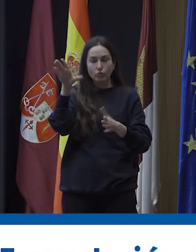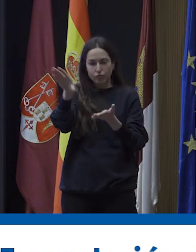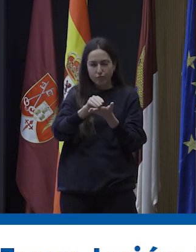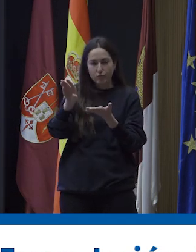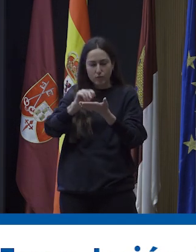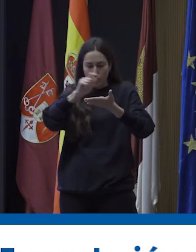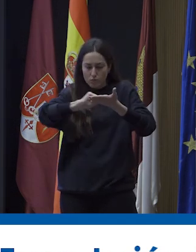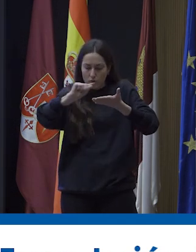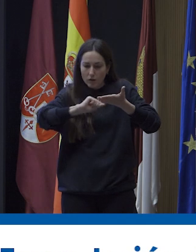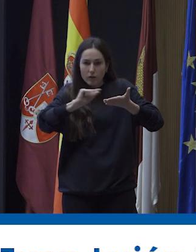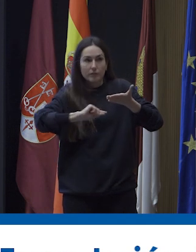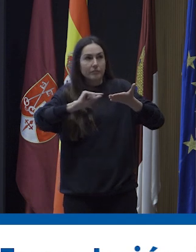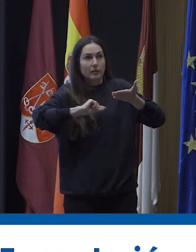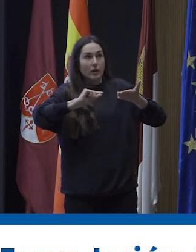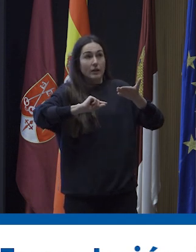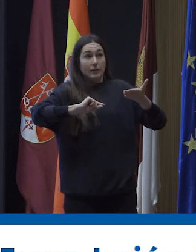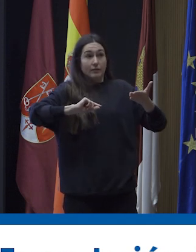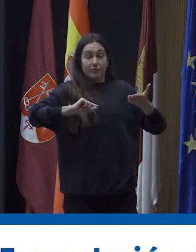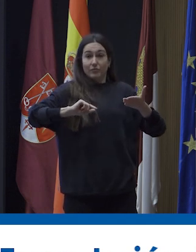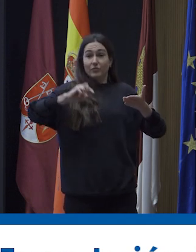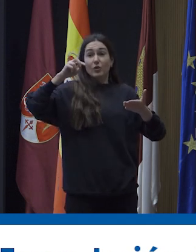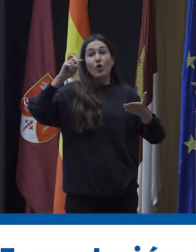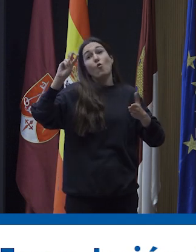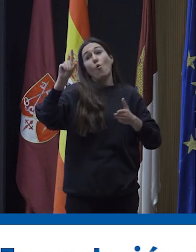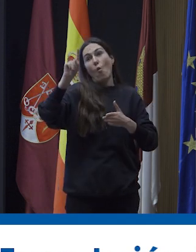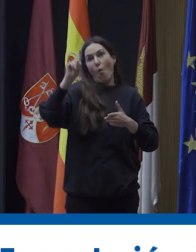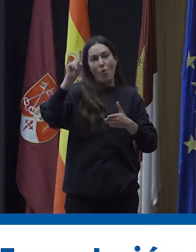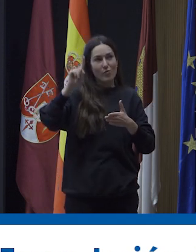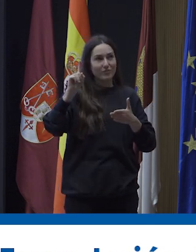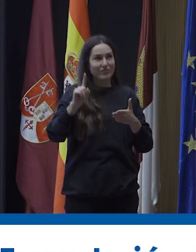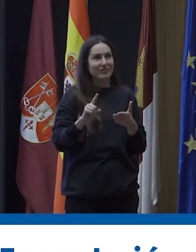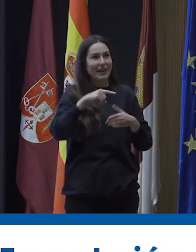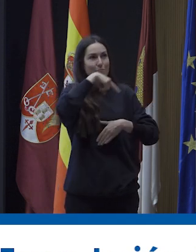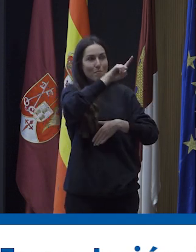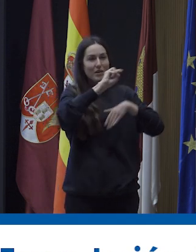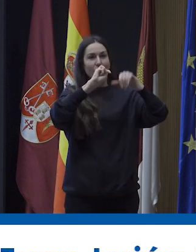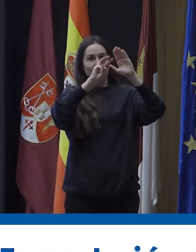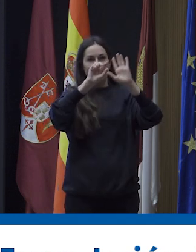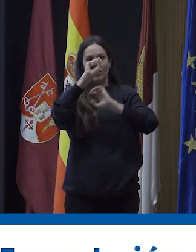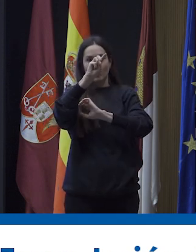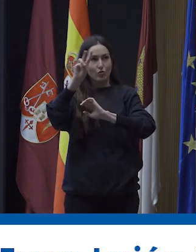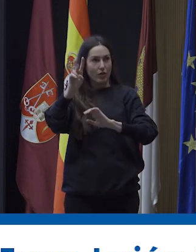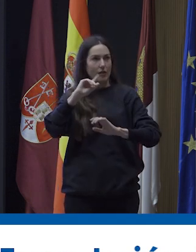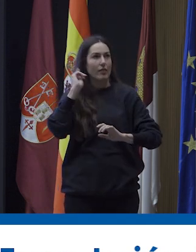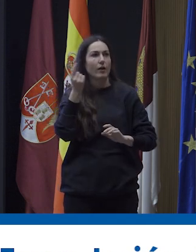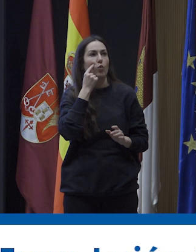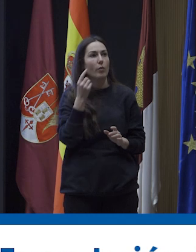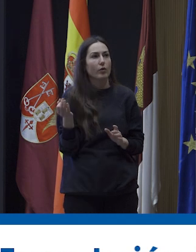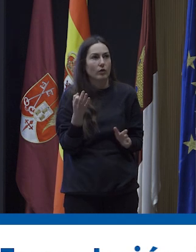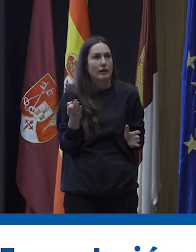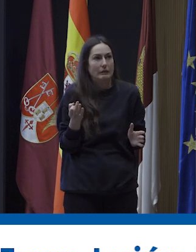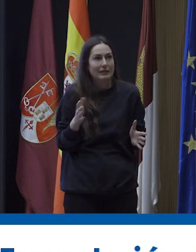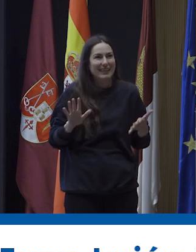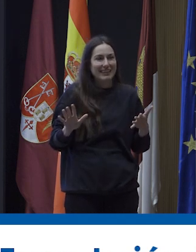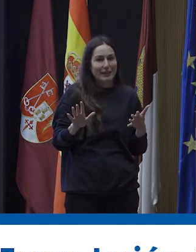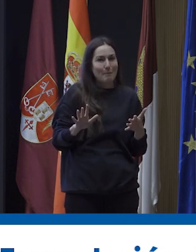el número 1 del volumen 1 del New England, en 1812, y él lo que describió es que era una enfermedad masculina, con predominancia